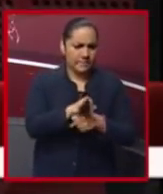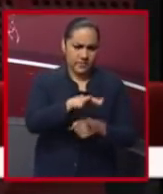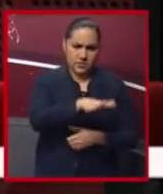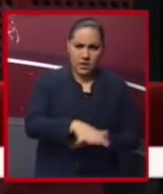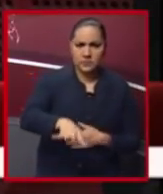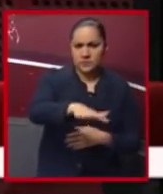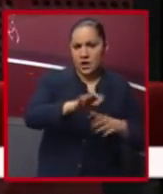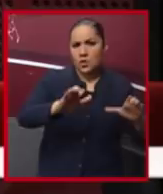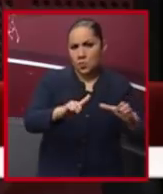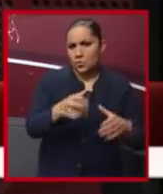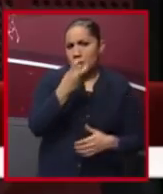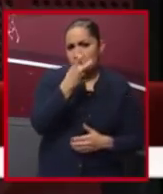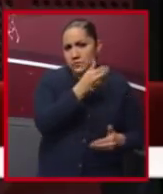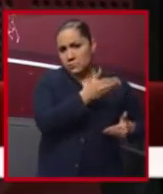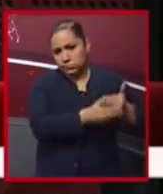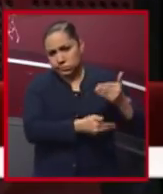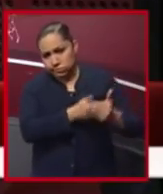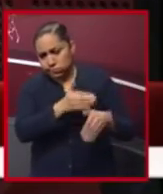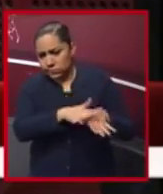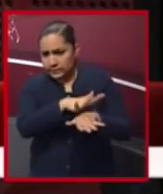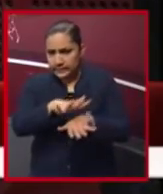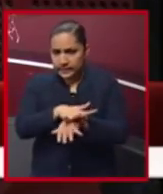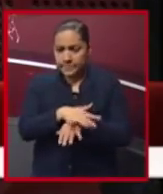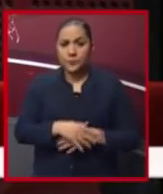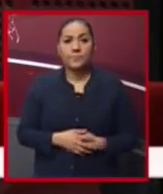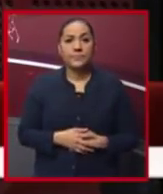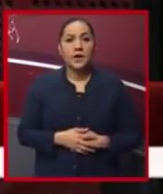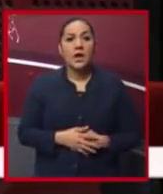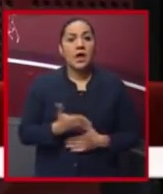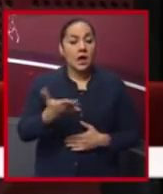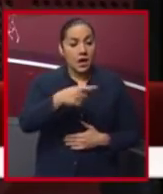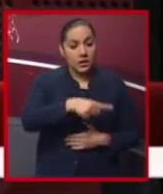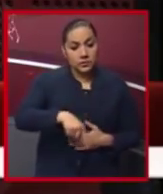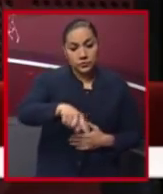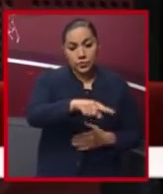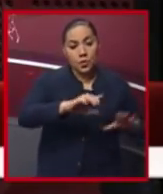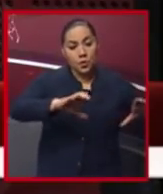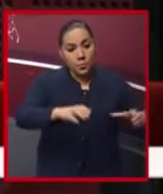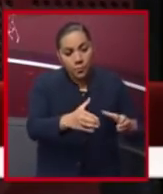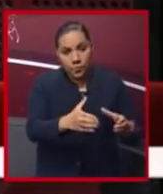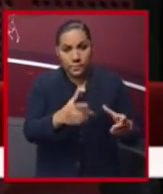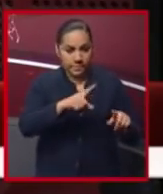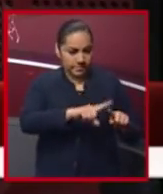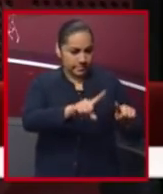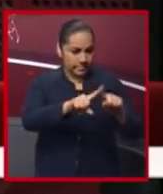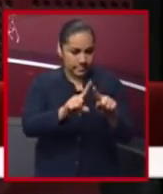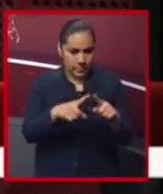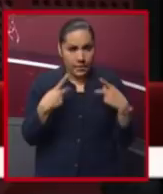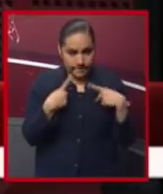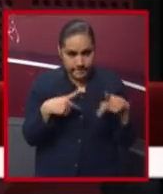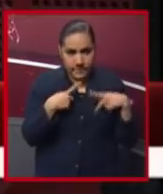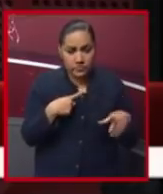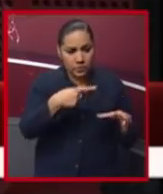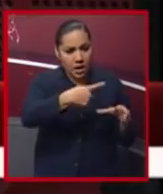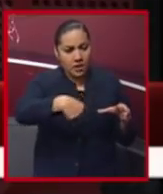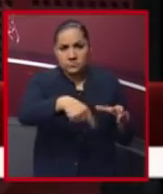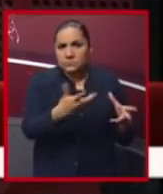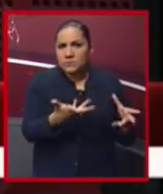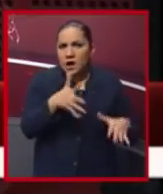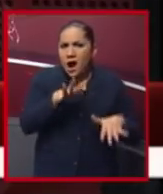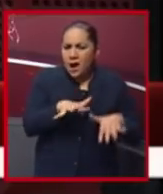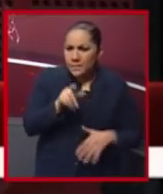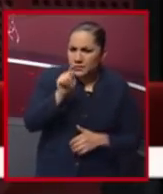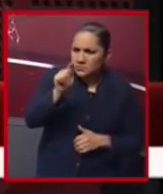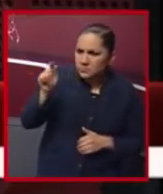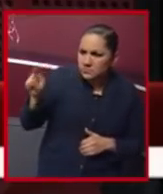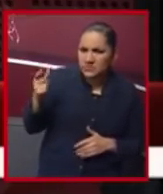Provienen de un cambio social y político al interior de los mismos pueblos y comunidades. Me refiero a que muchas veces, ante las violencias más